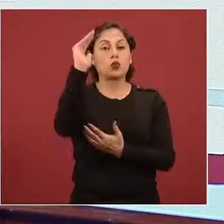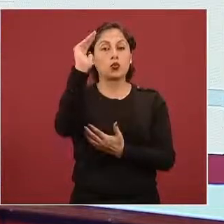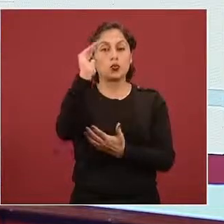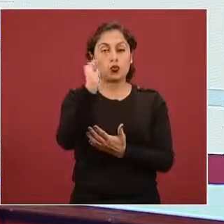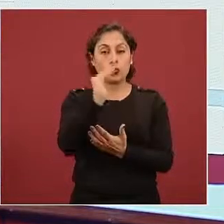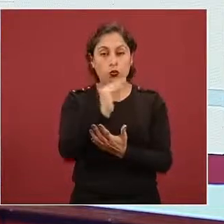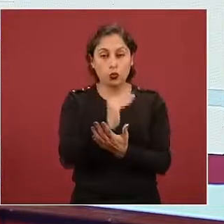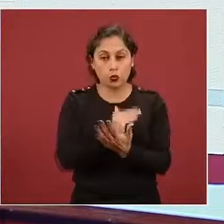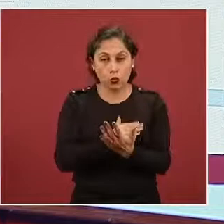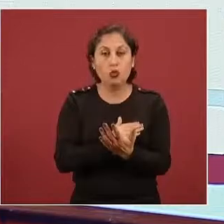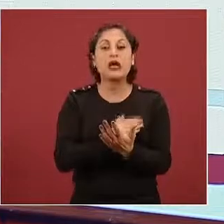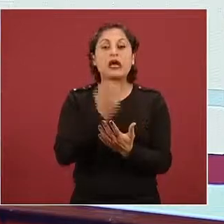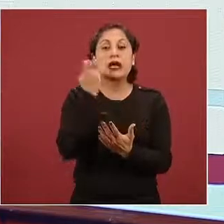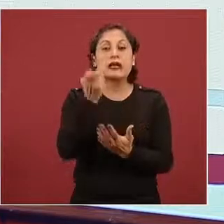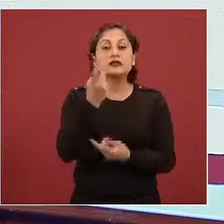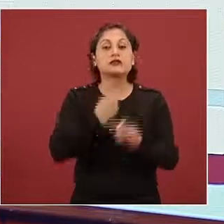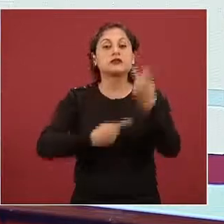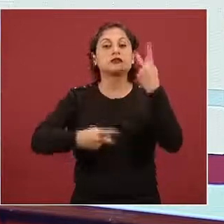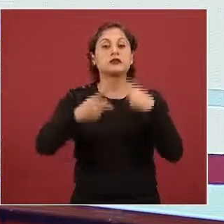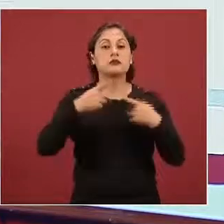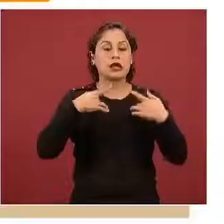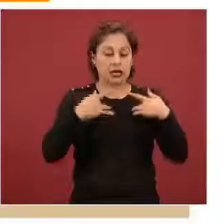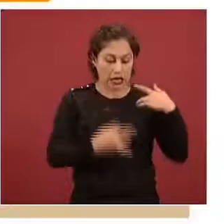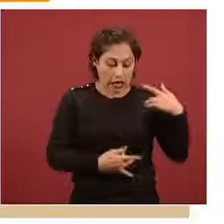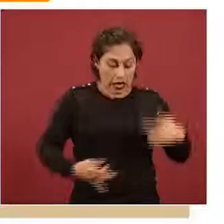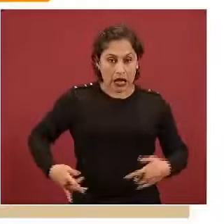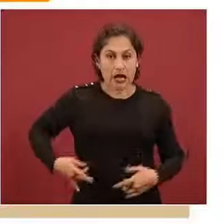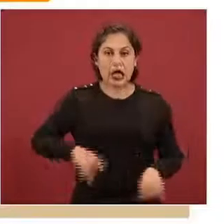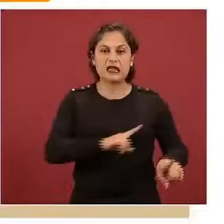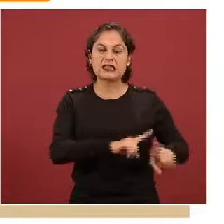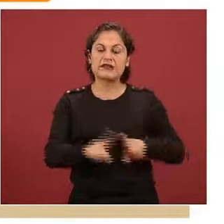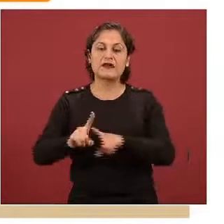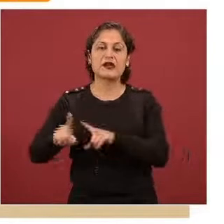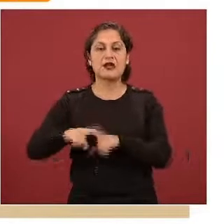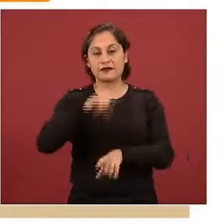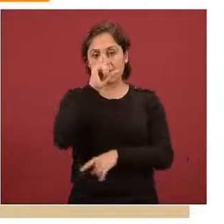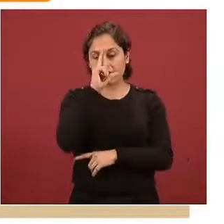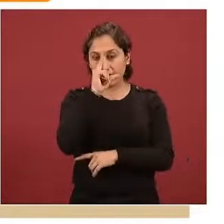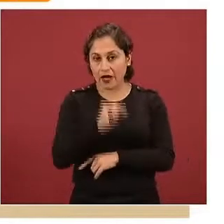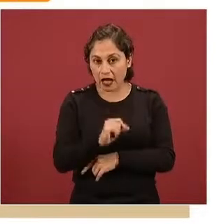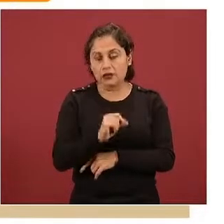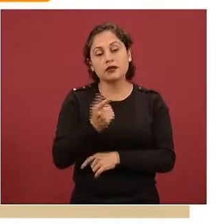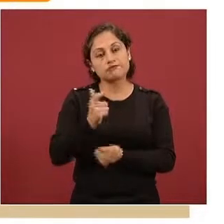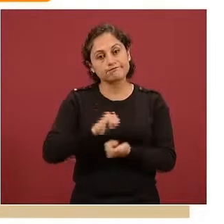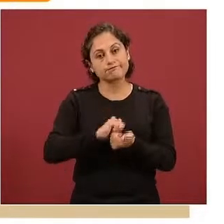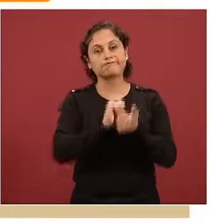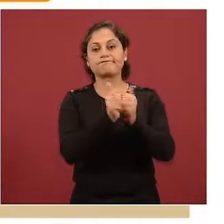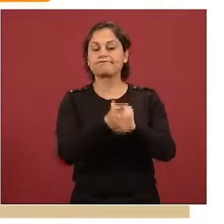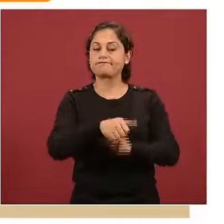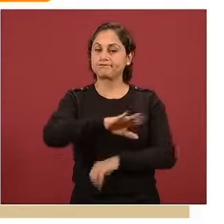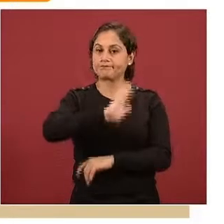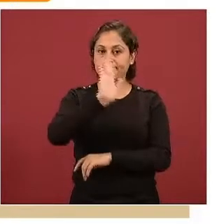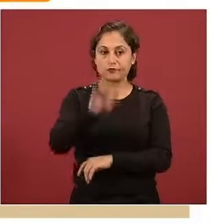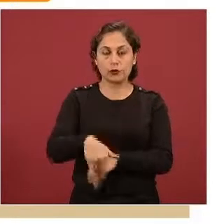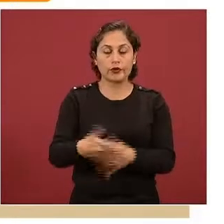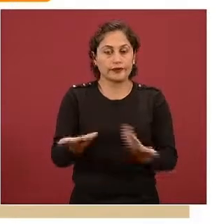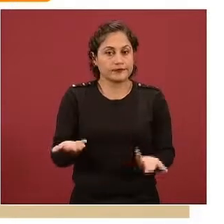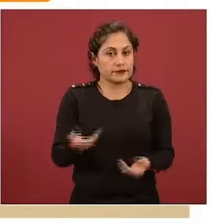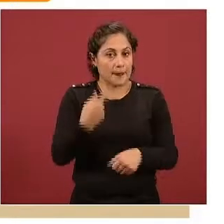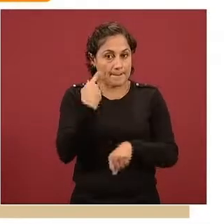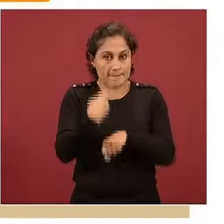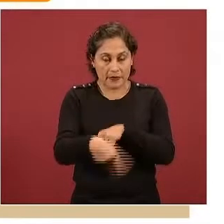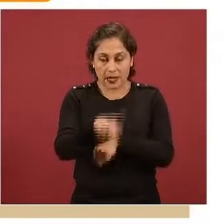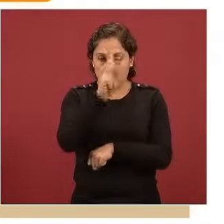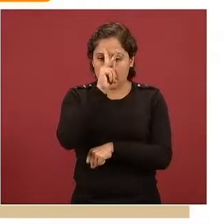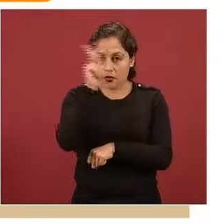diversos órganos por mecanismos directos o indirectos y puede hacer que se pierda la vida. En especial las personas que tienen